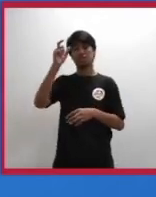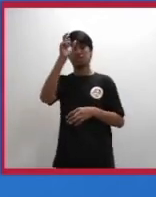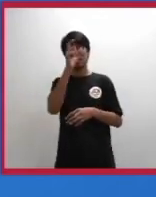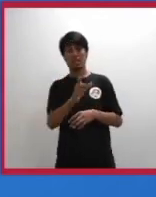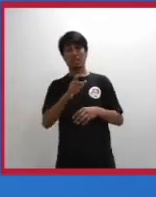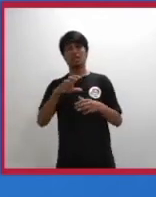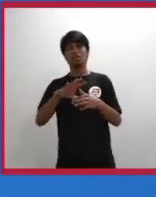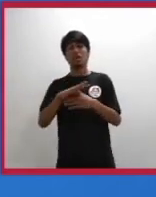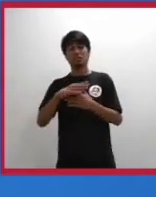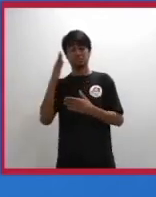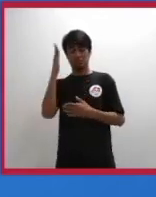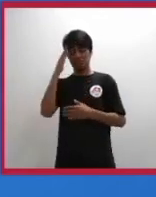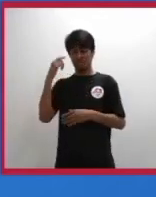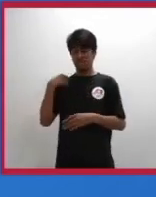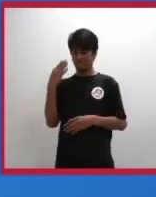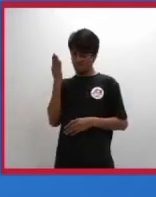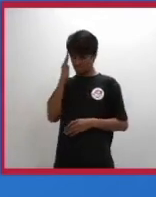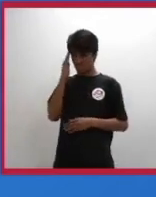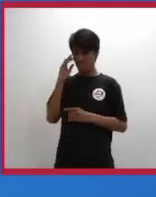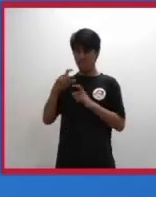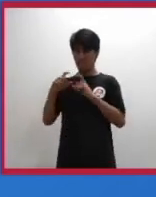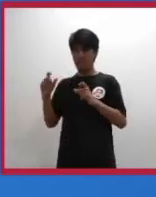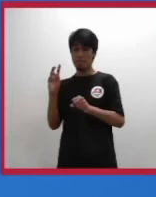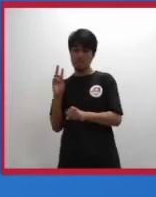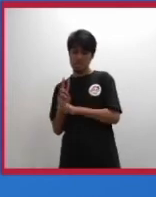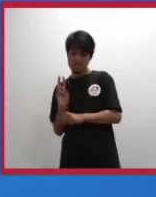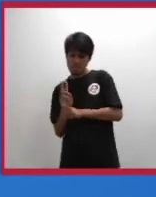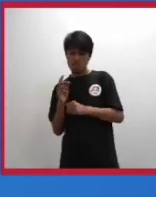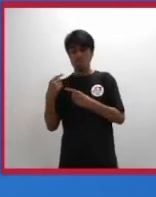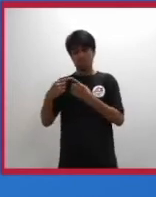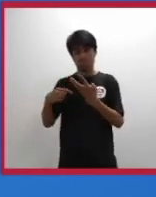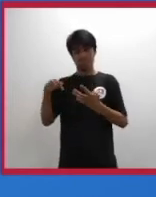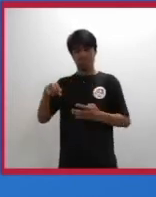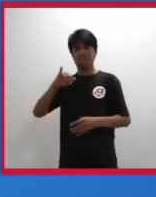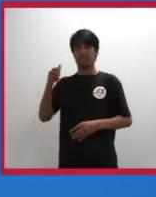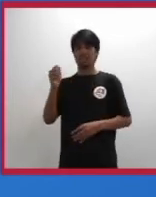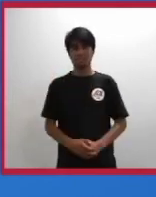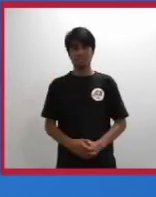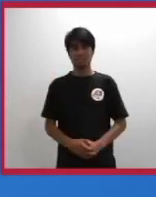las políticas de normas de seguridad de la JICA.